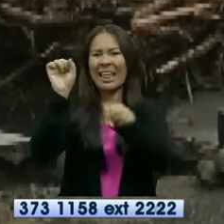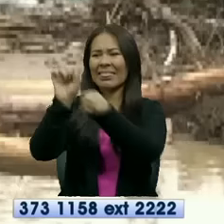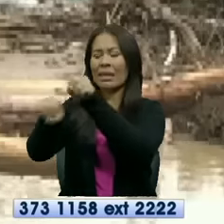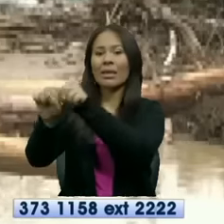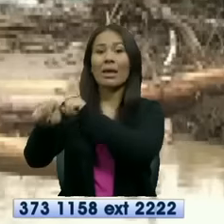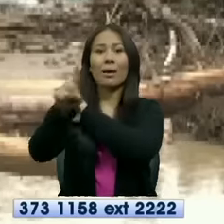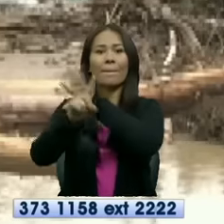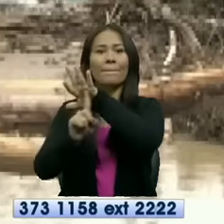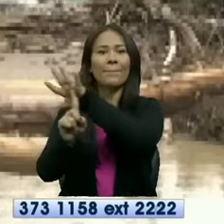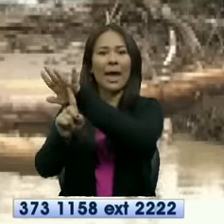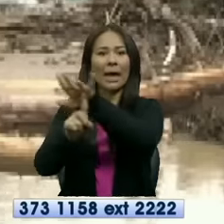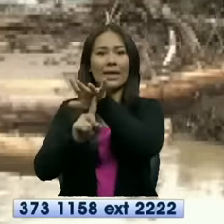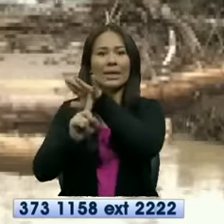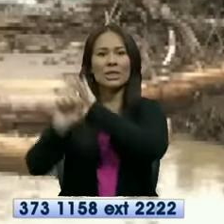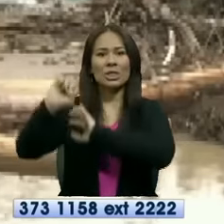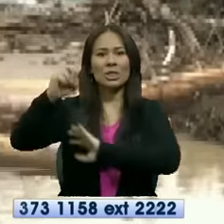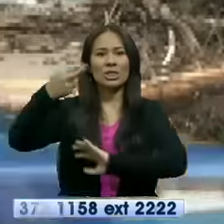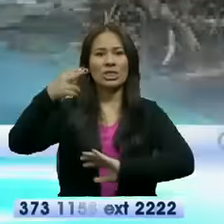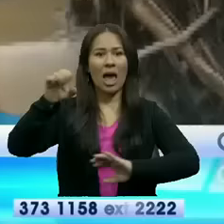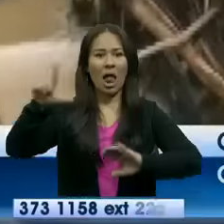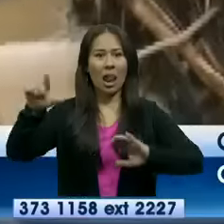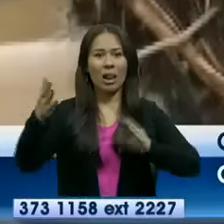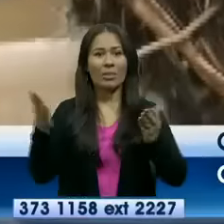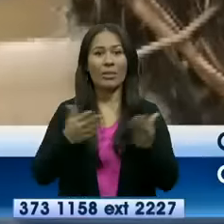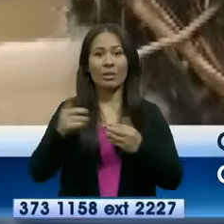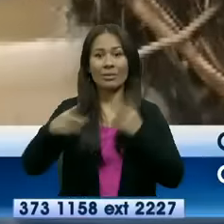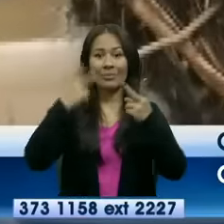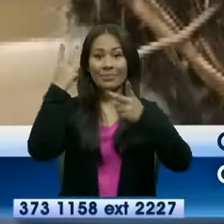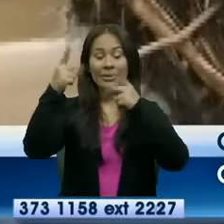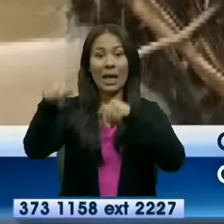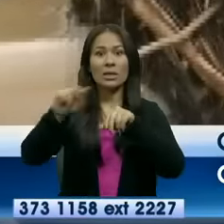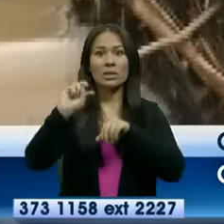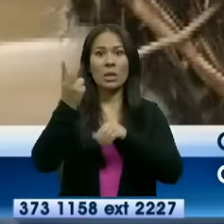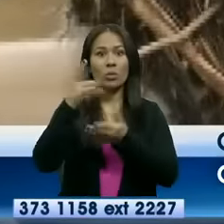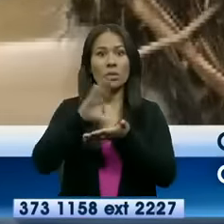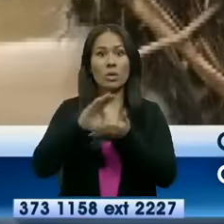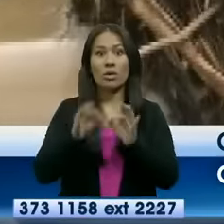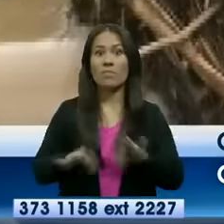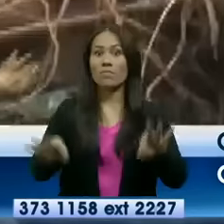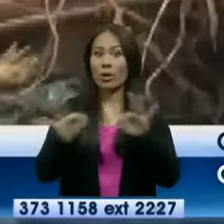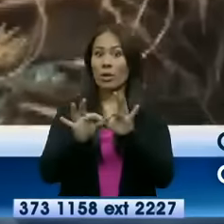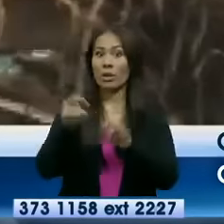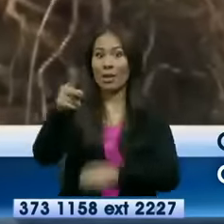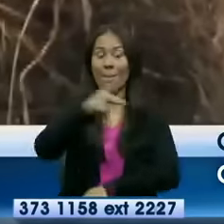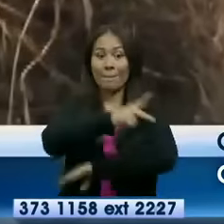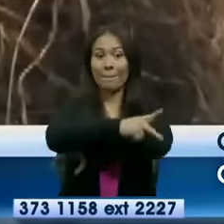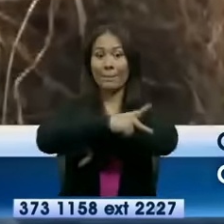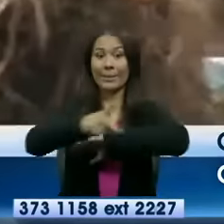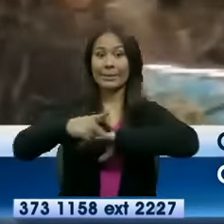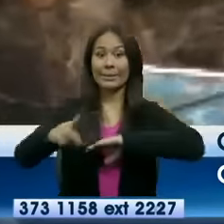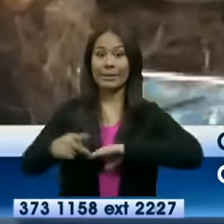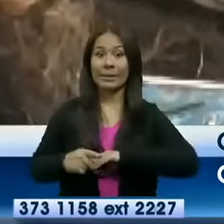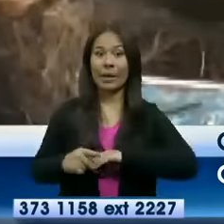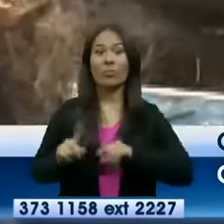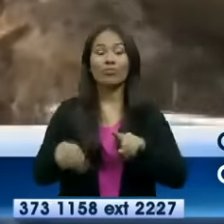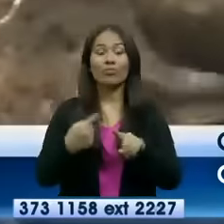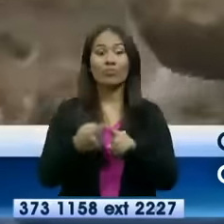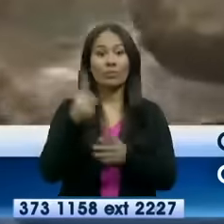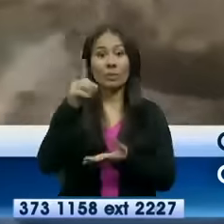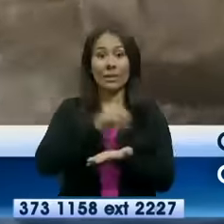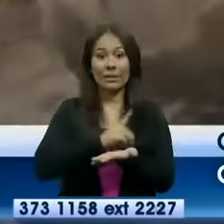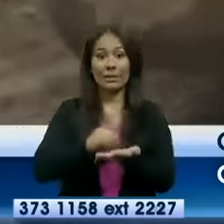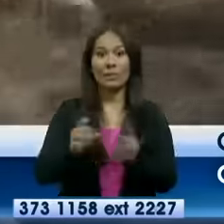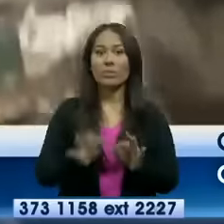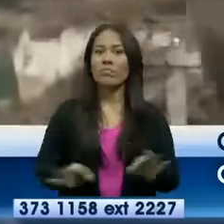Shell, la mayor obra turística que tiene esta, la segunda ciudad más importante de Pastaza. Cuando ha transcurrido una semana de ese